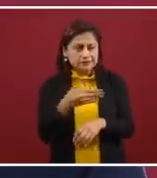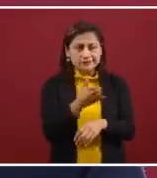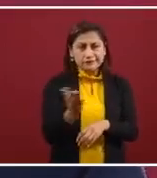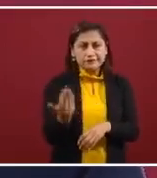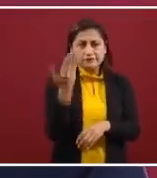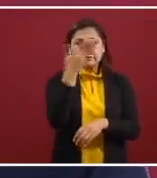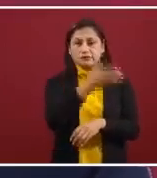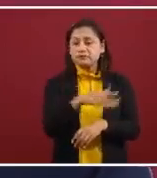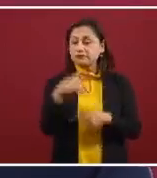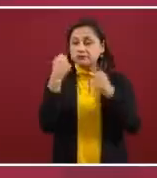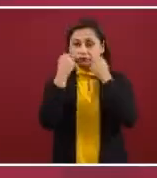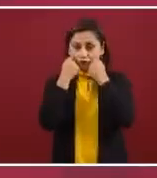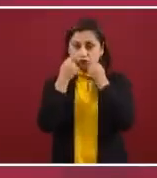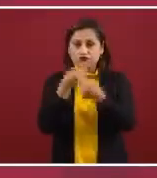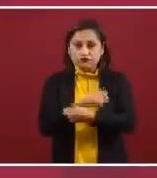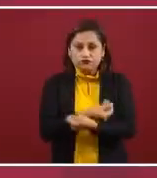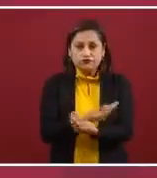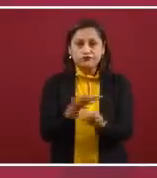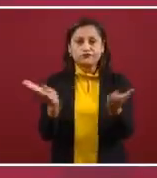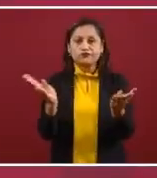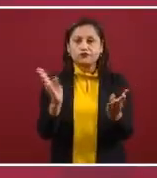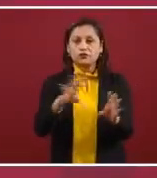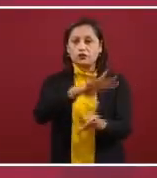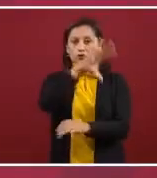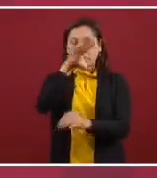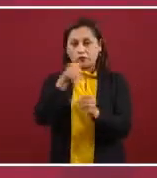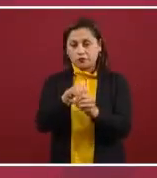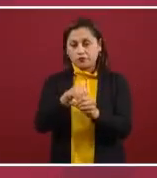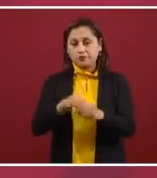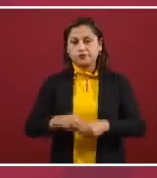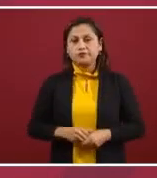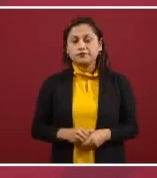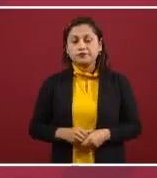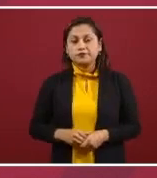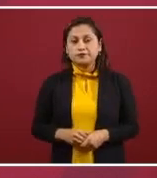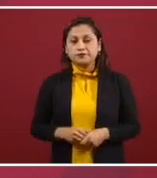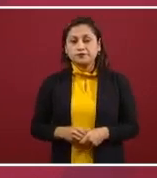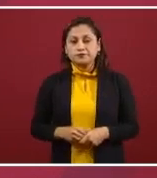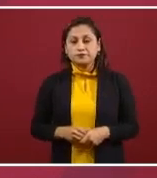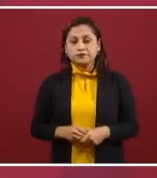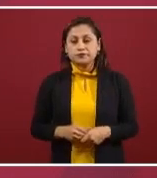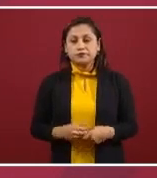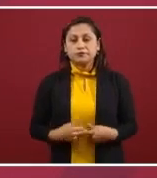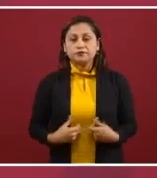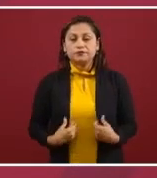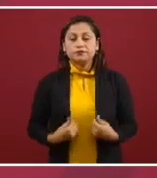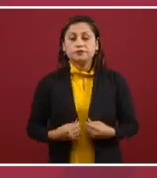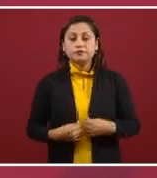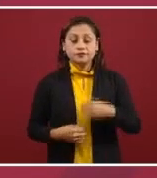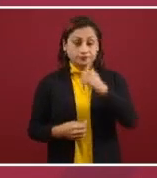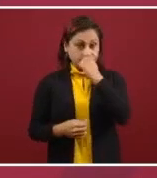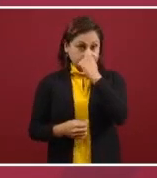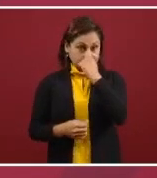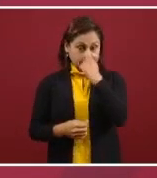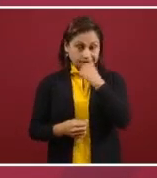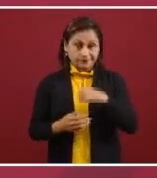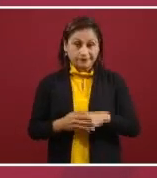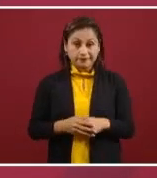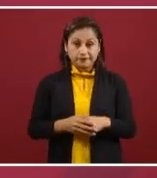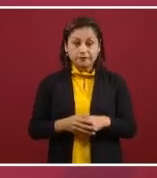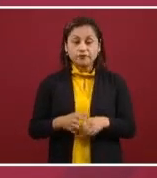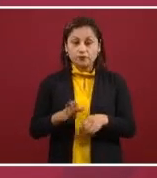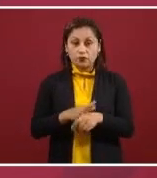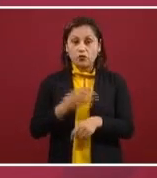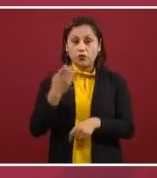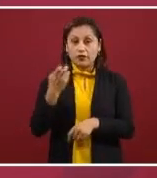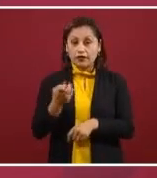las comunidades. Entonces, para eso, pues el doctor